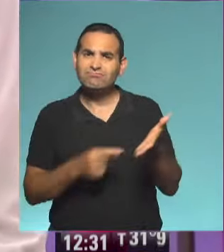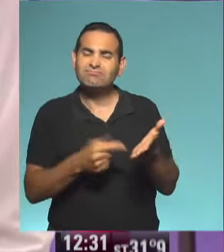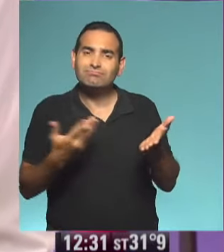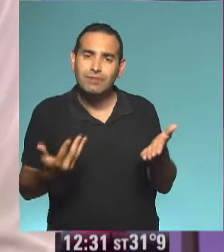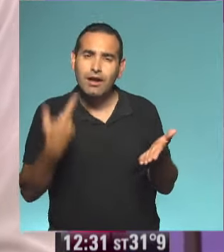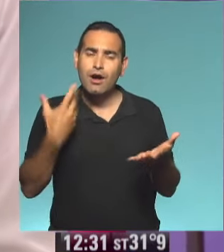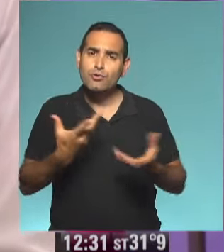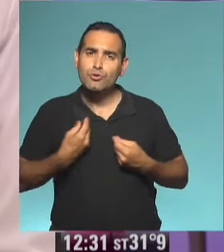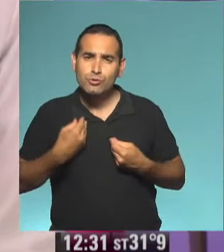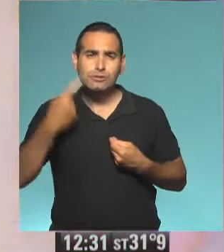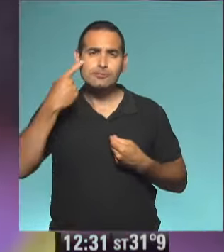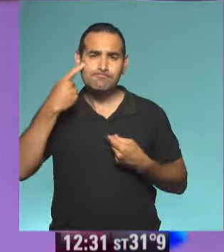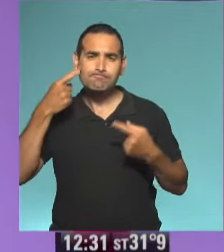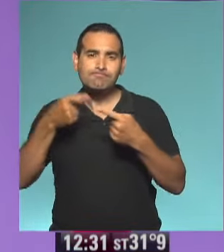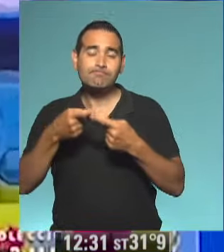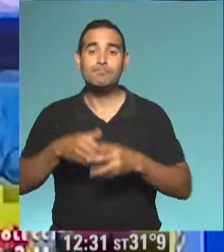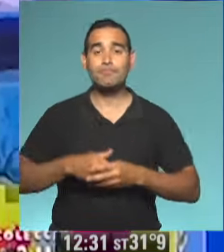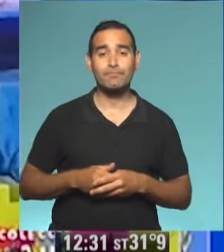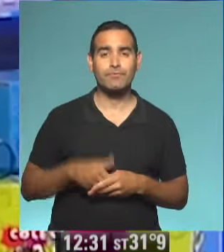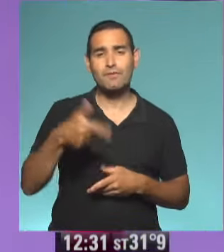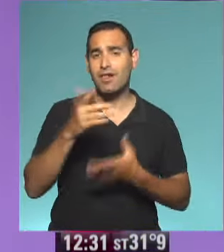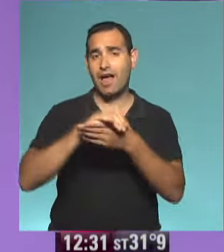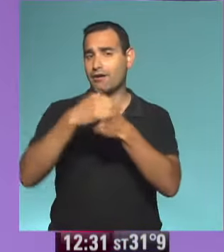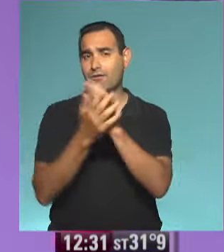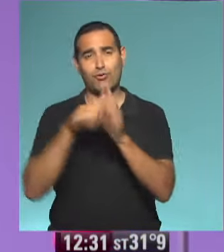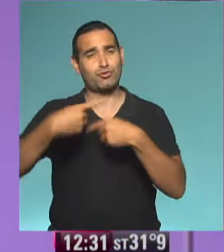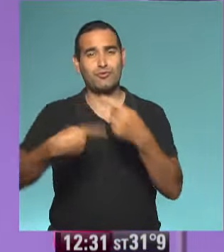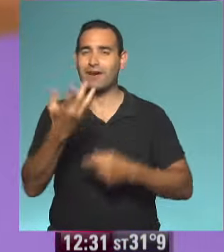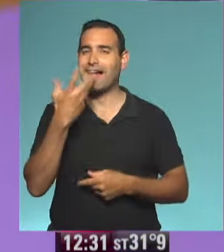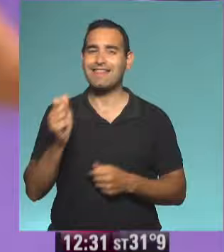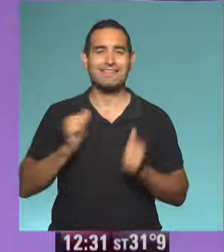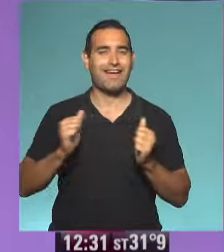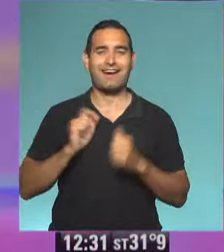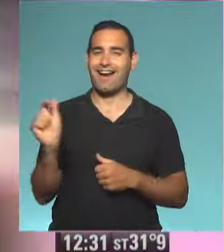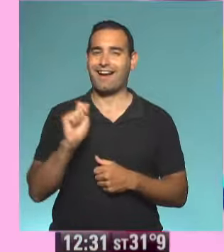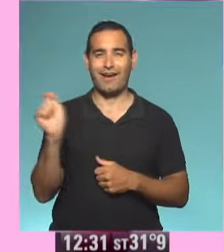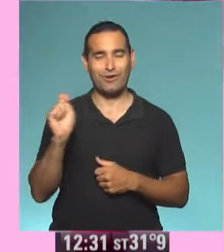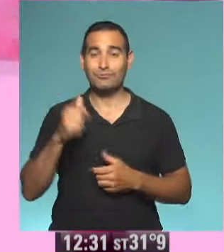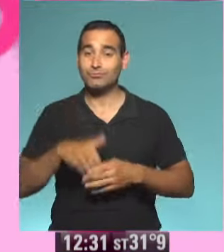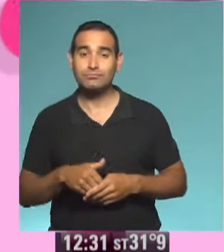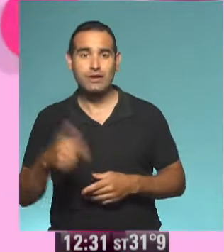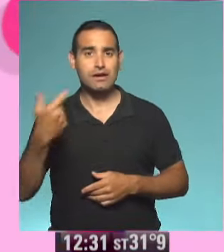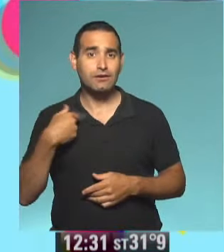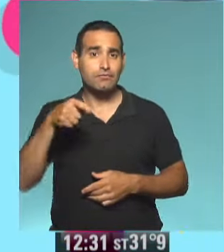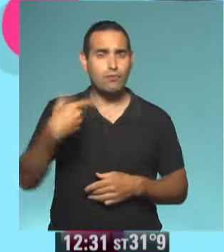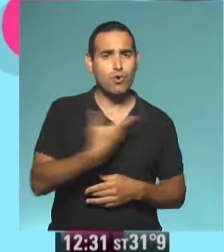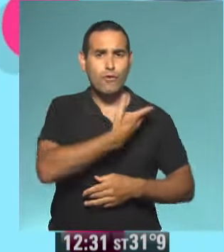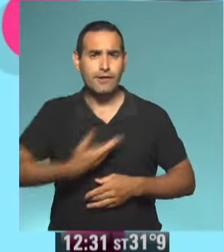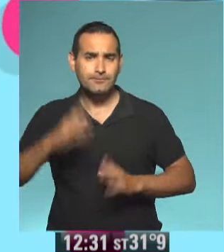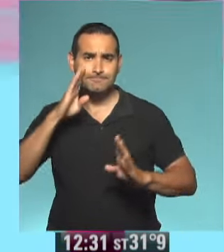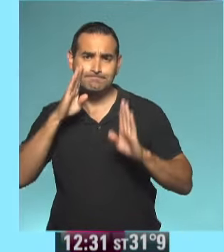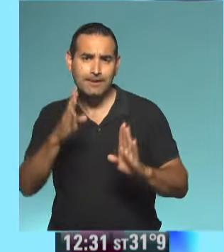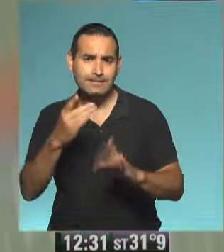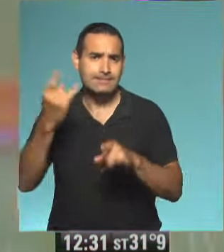de orientar al siguiente. Y seguimos lavándonos las manos. Me encantan los recreos, me encantan los recreos. Y la presencia del Estado, como en